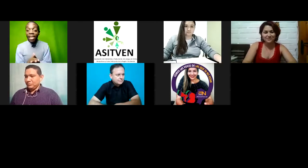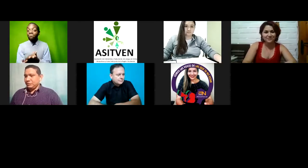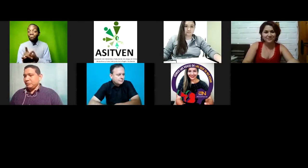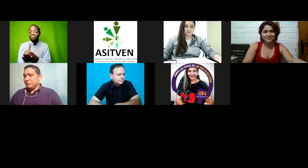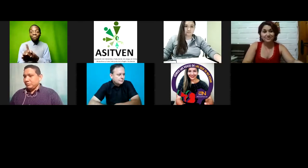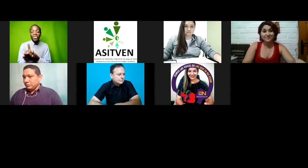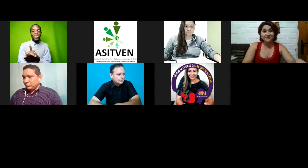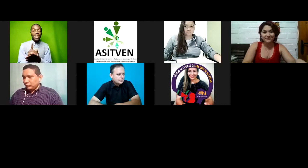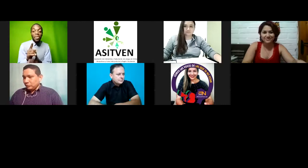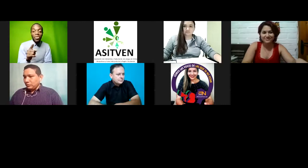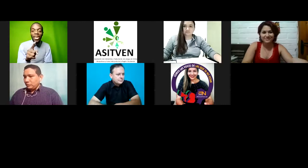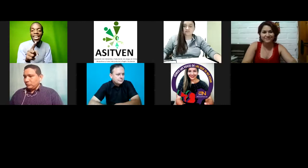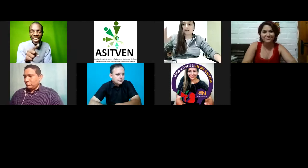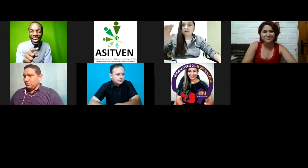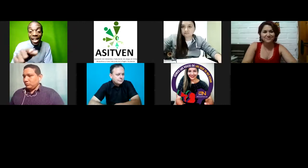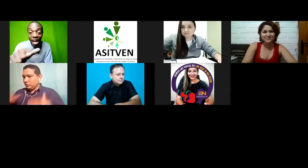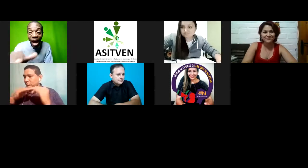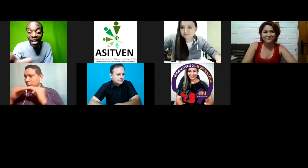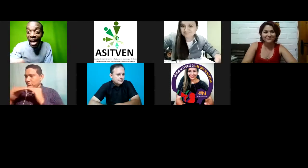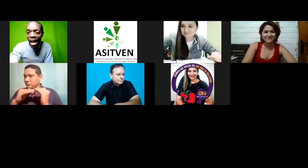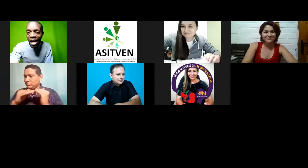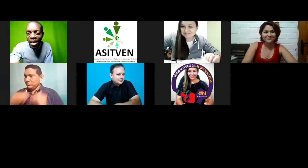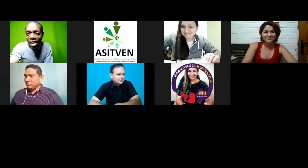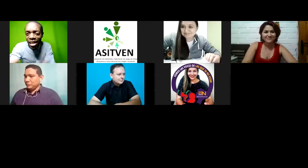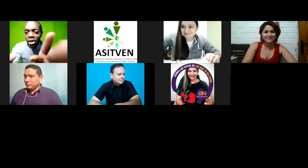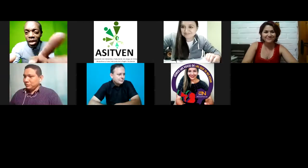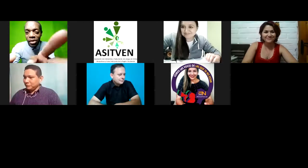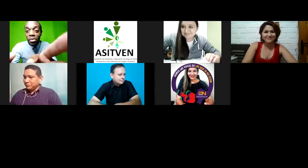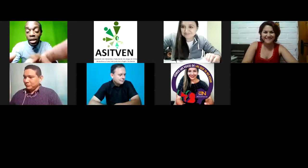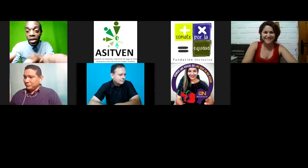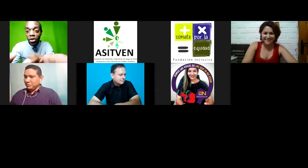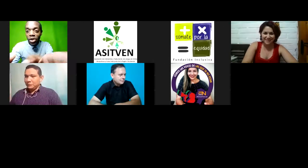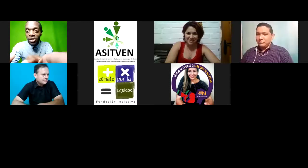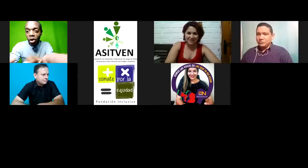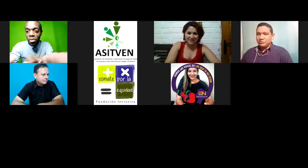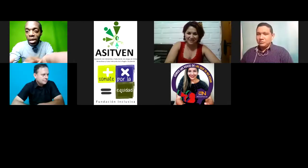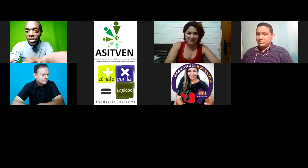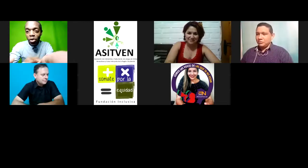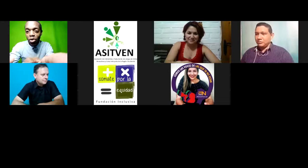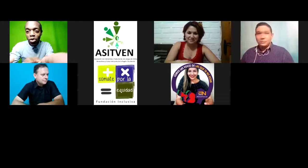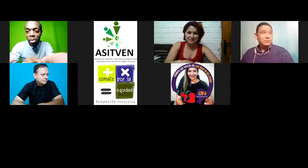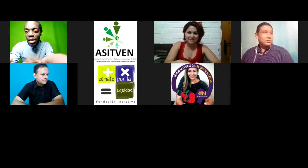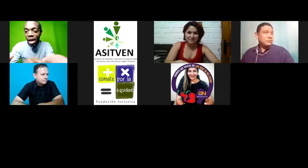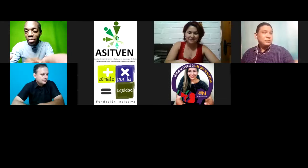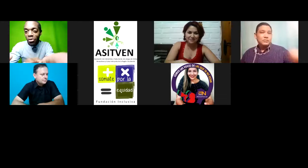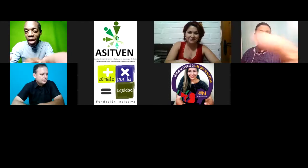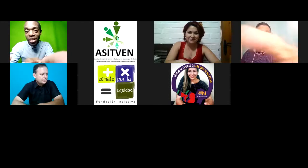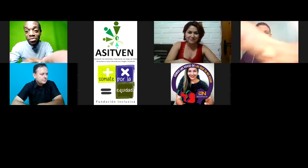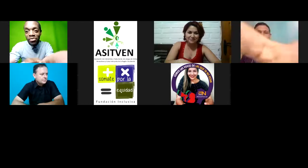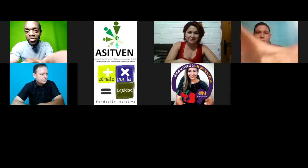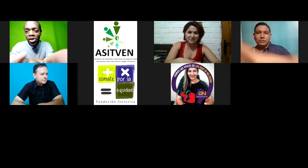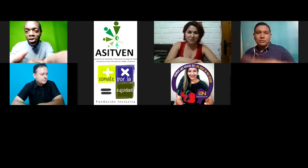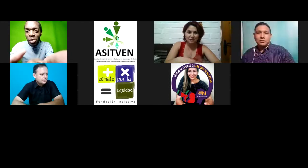equidad. No sabemos. Alejandra, creo, y así. Entonces, comienza tú, súmate. ¡Ay, se